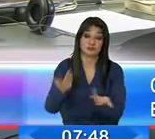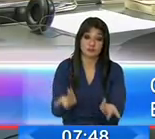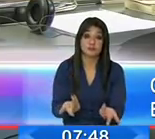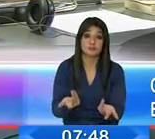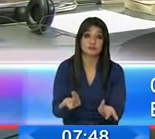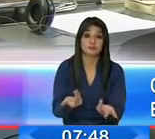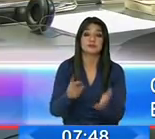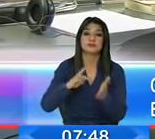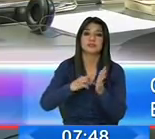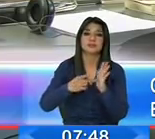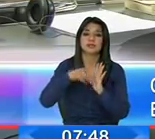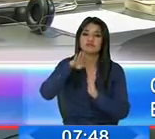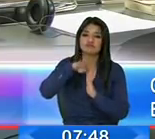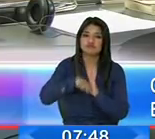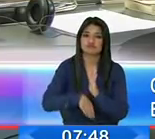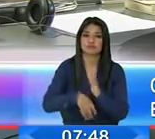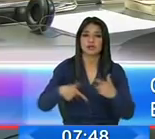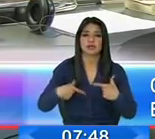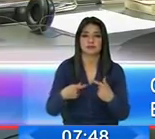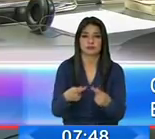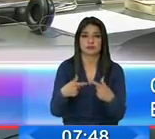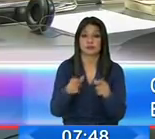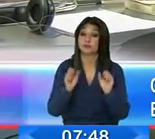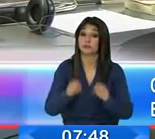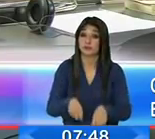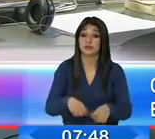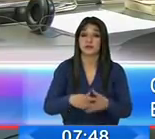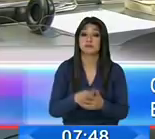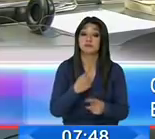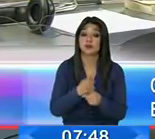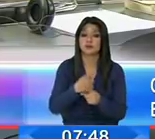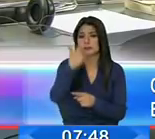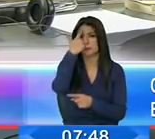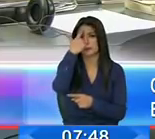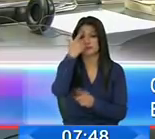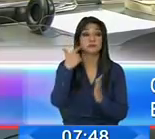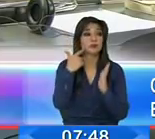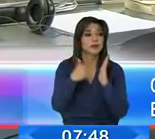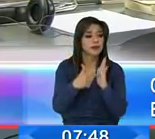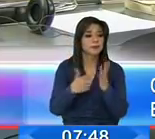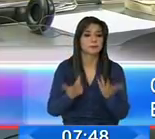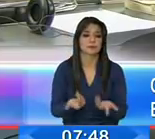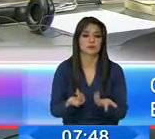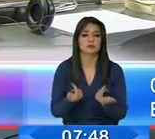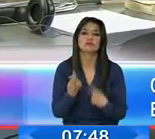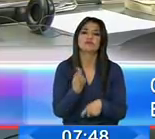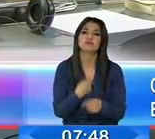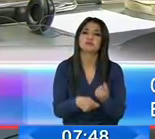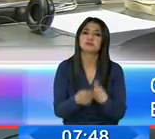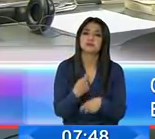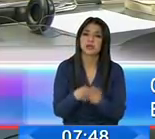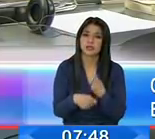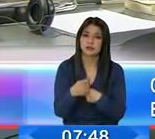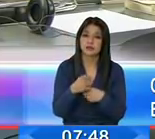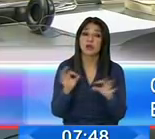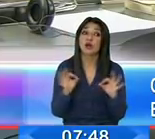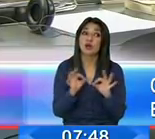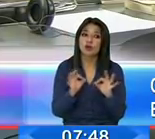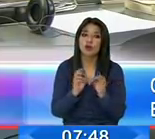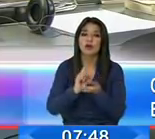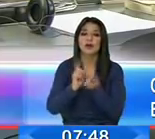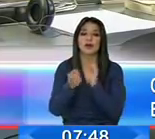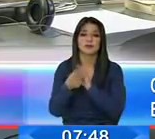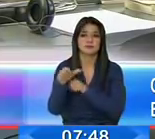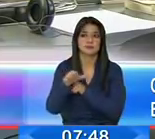la reducción de gasto. Y están pensando también, por ejemplo, en la venta o en la